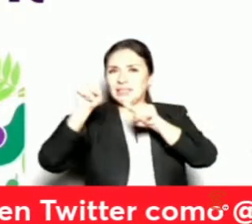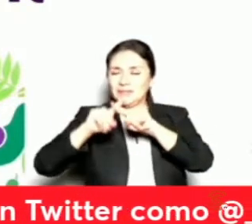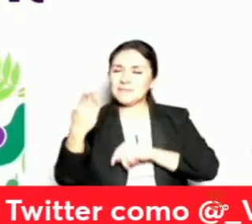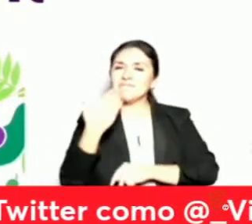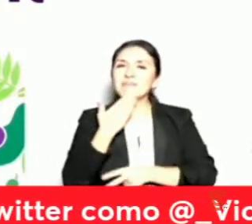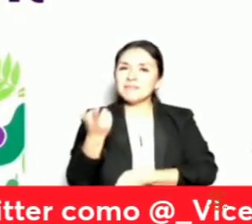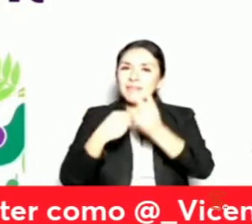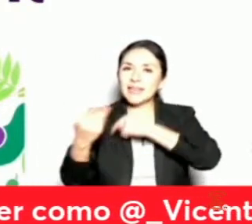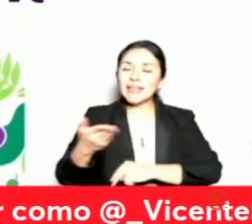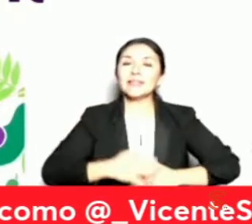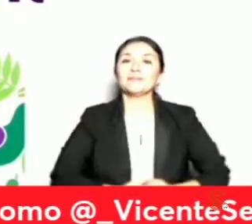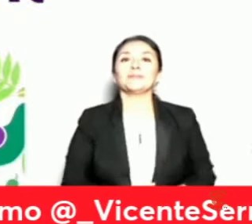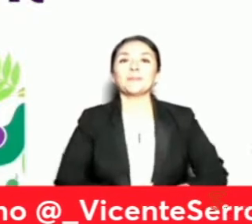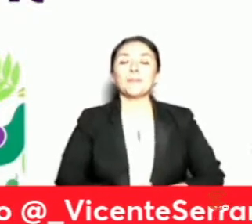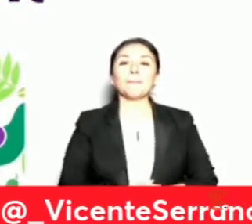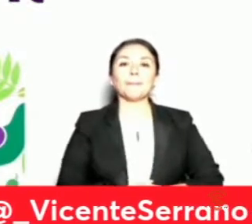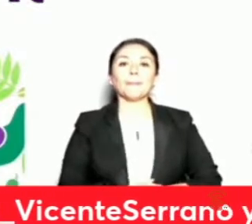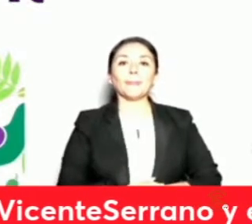Miriam.